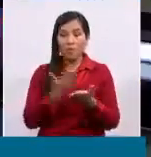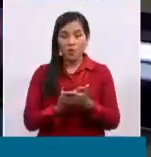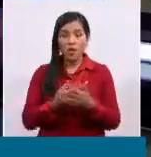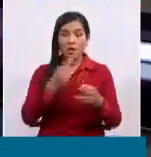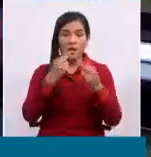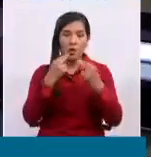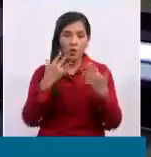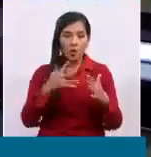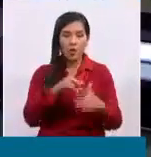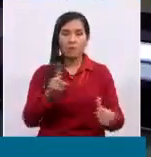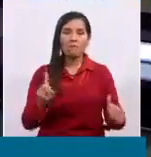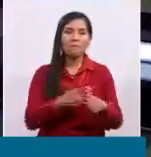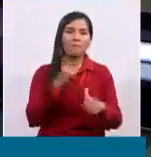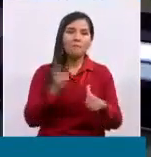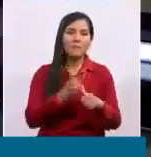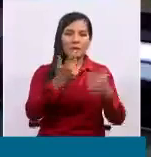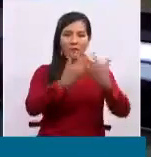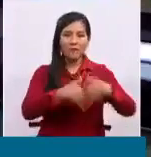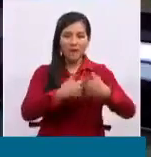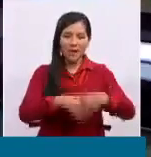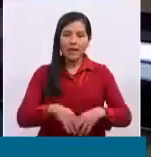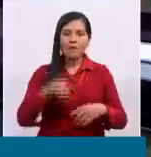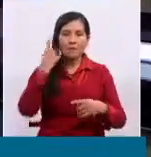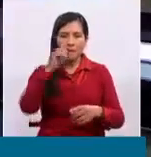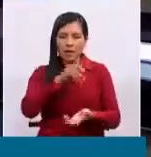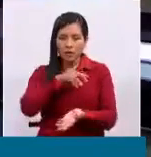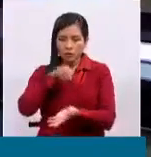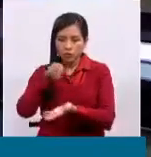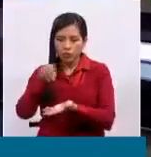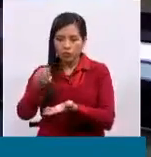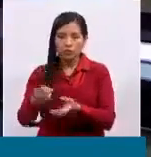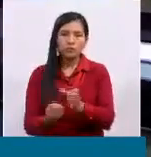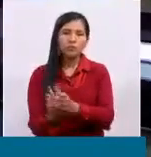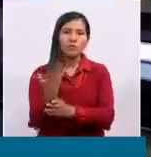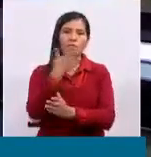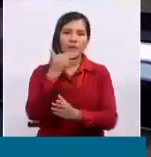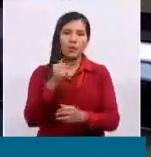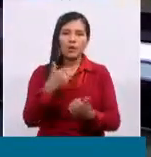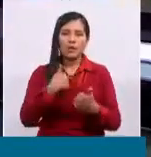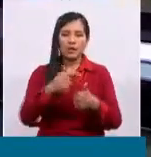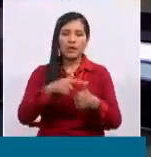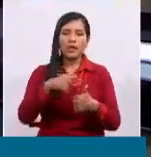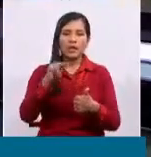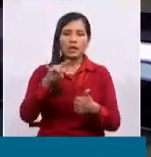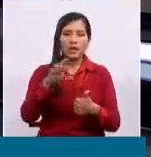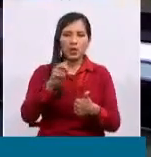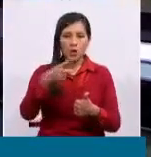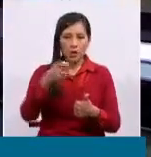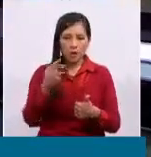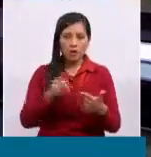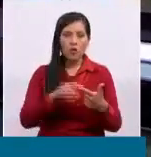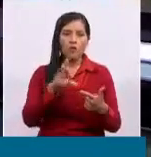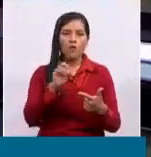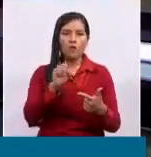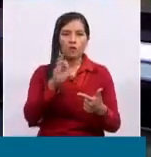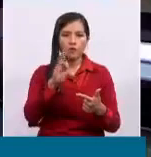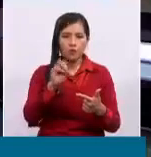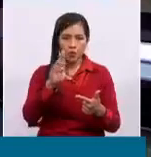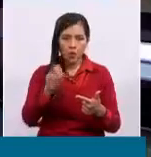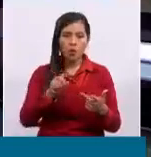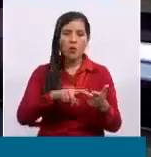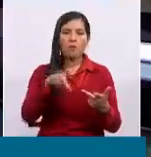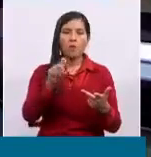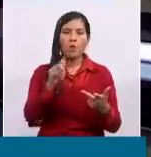primera planta de fertilizantes granulados que tiene nitrógeno, fósforo, potasio, como nos estaba explicando